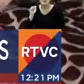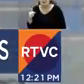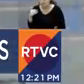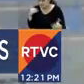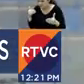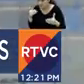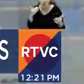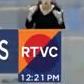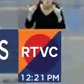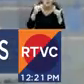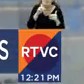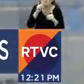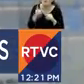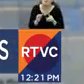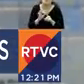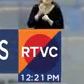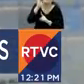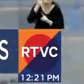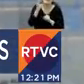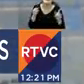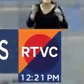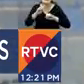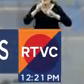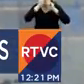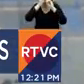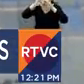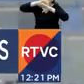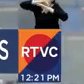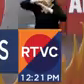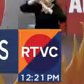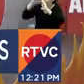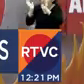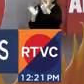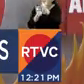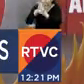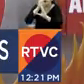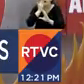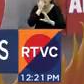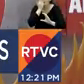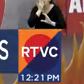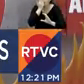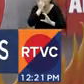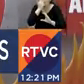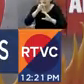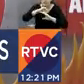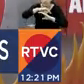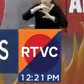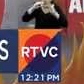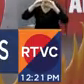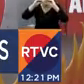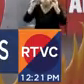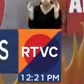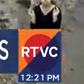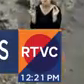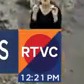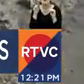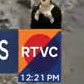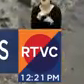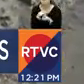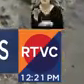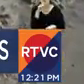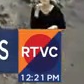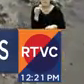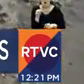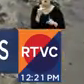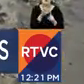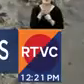concluye que el calentamiento global derivado del incremento de concentraciones de gases de efecto invernadero es mayor que la variabilidad de